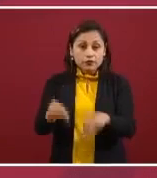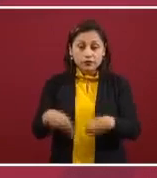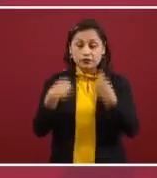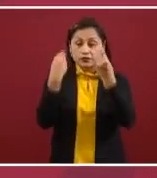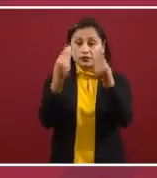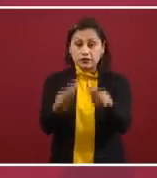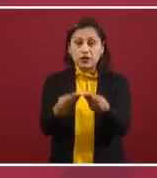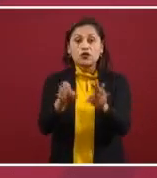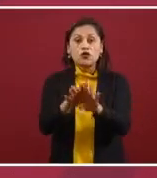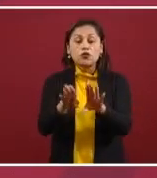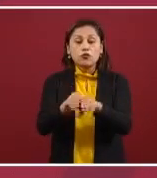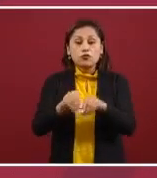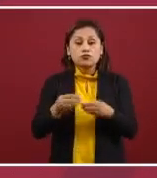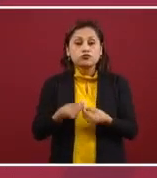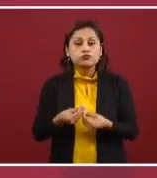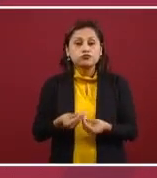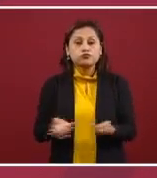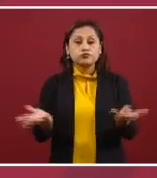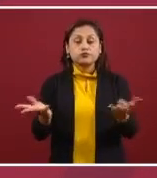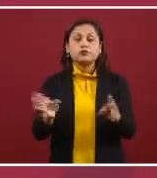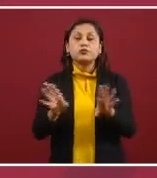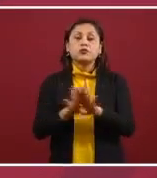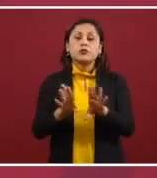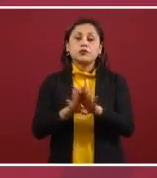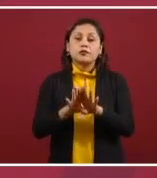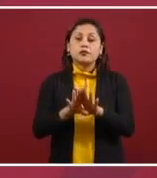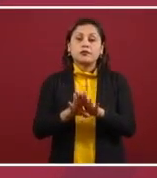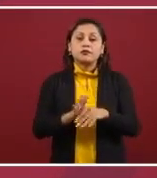porque la excusa